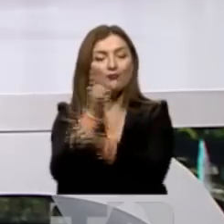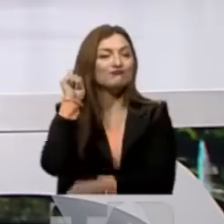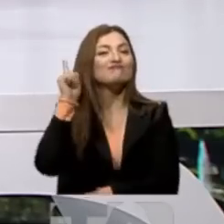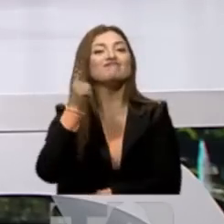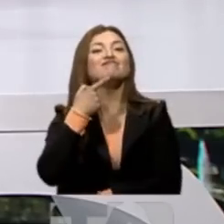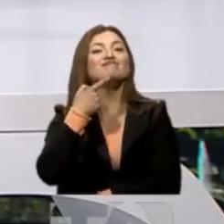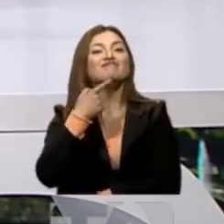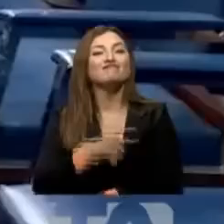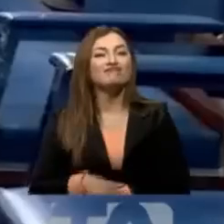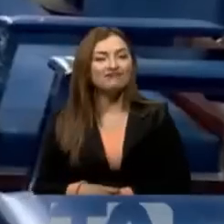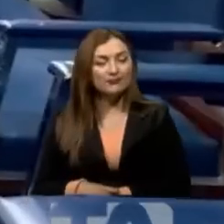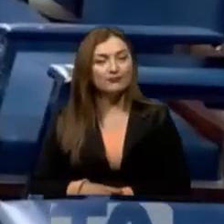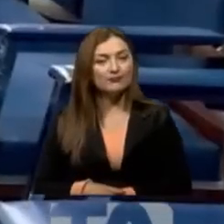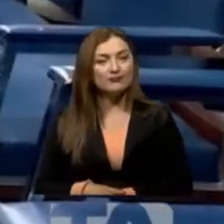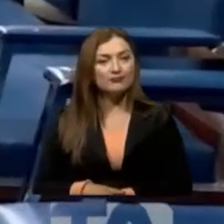auditiva.